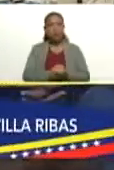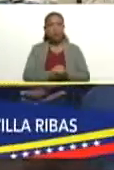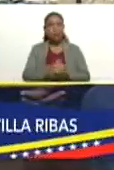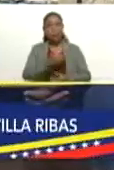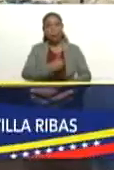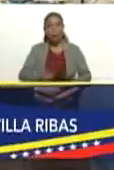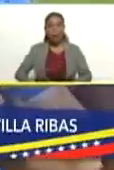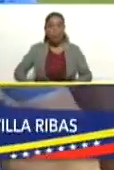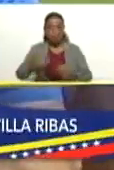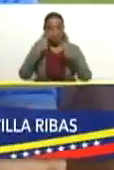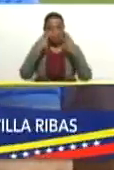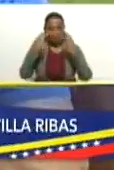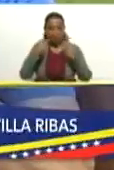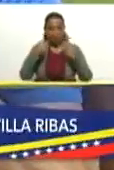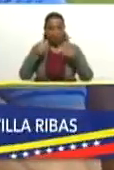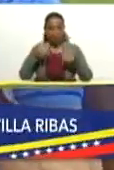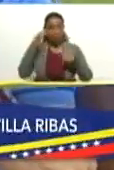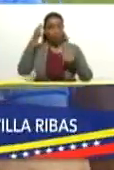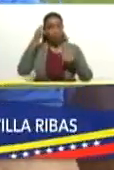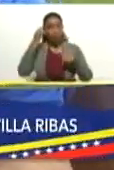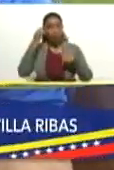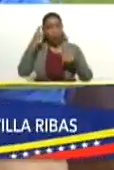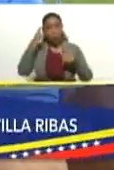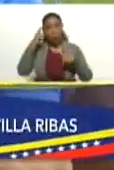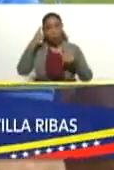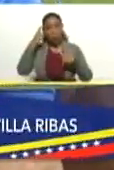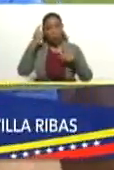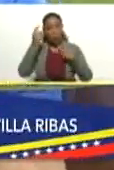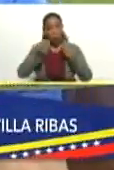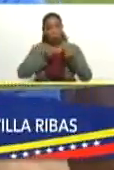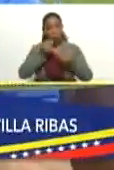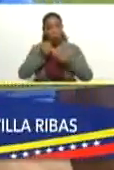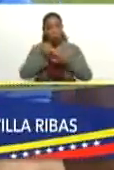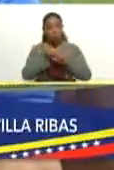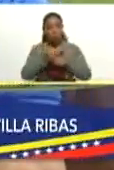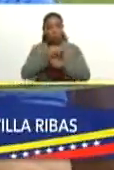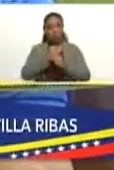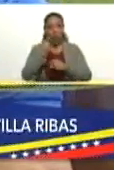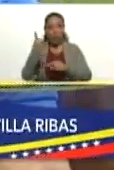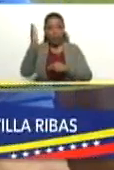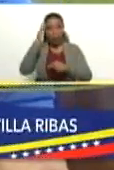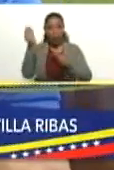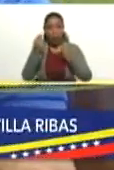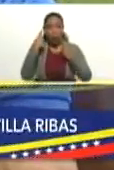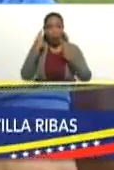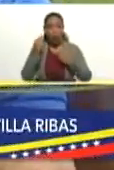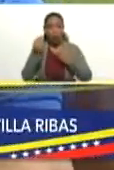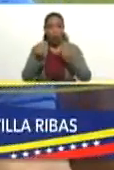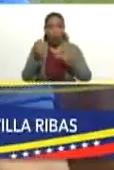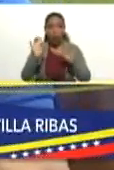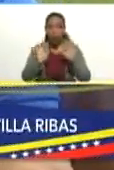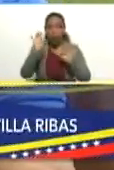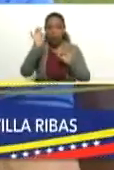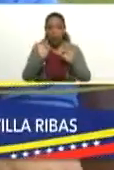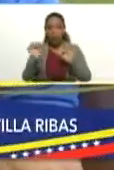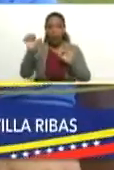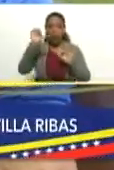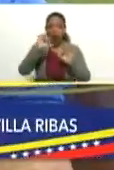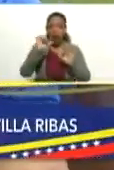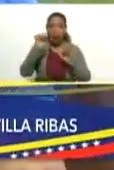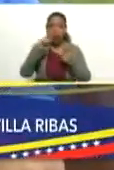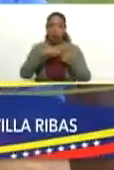Presidente, fíjese que esta mujer que no sabía batimezcla aprendió cuál es la proporción de un tercio de agua,